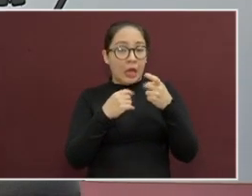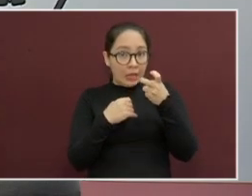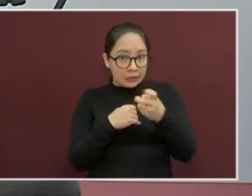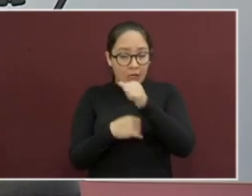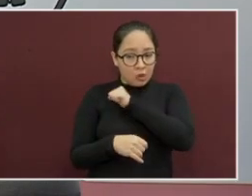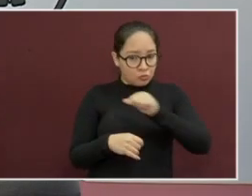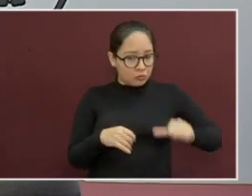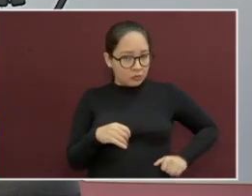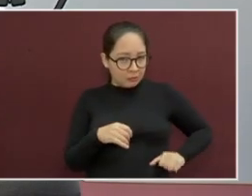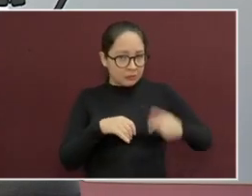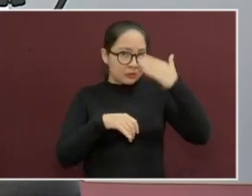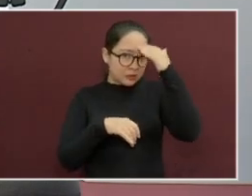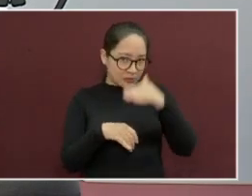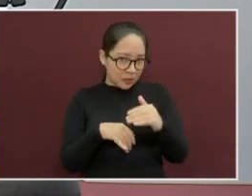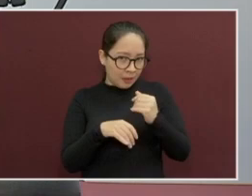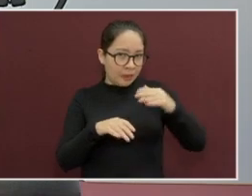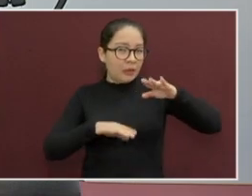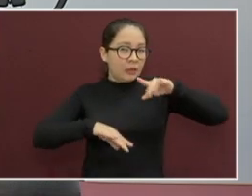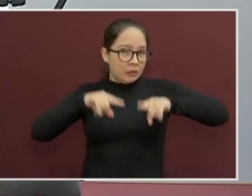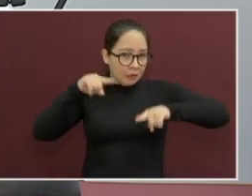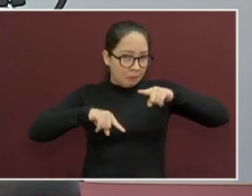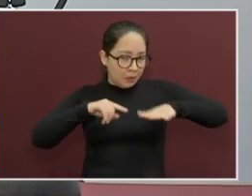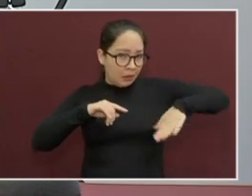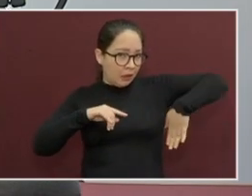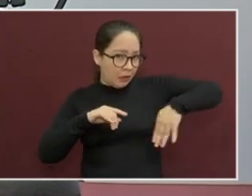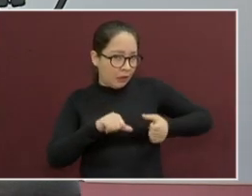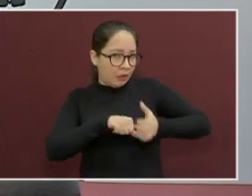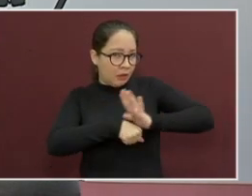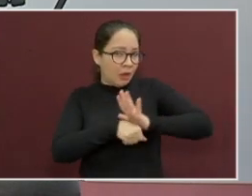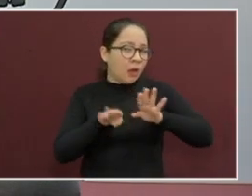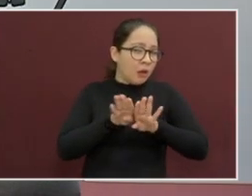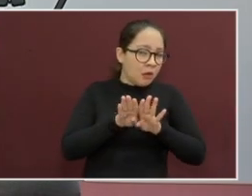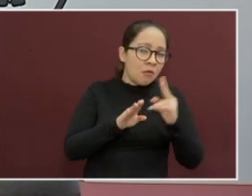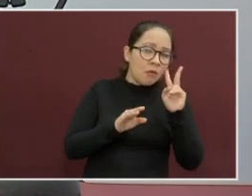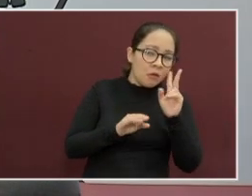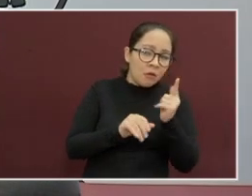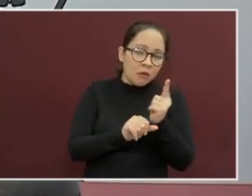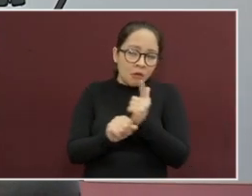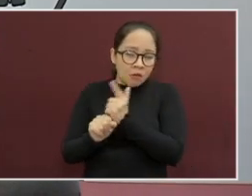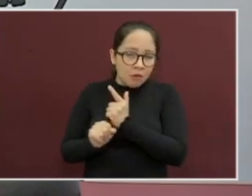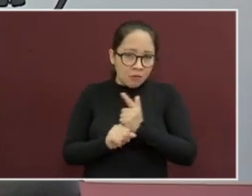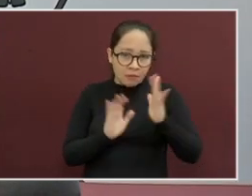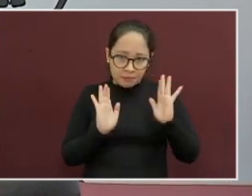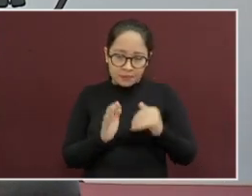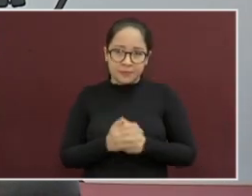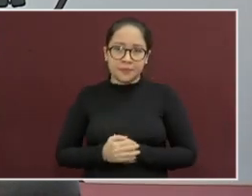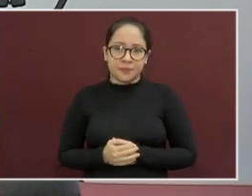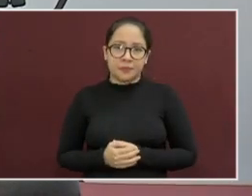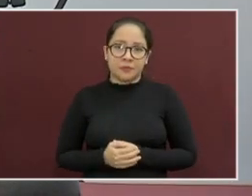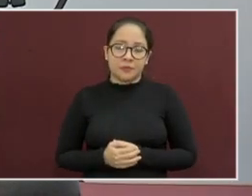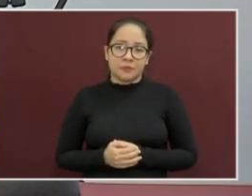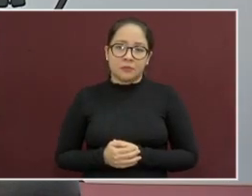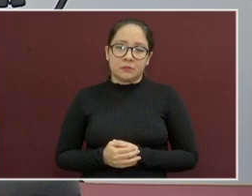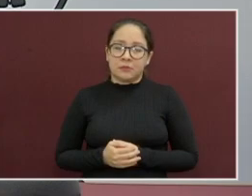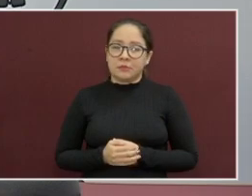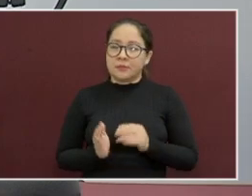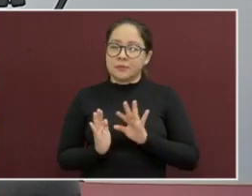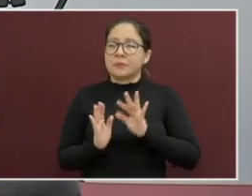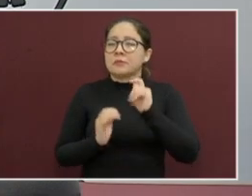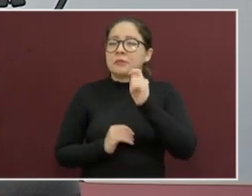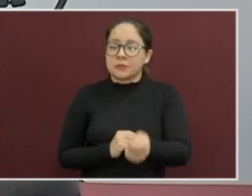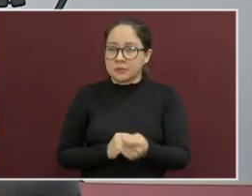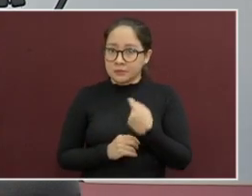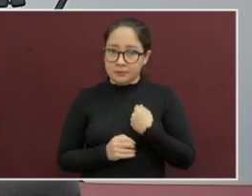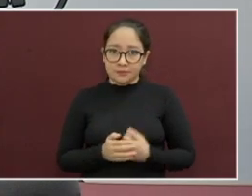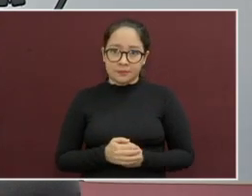comportamiento epidemiológico del virus es decir bien ustedes las actividades de